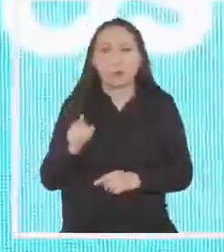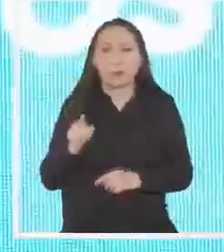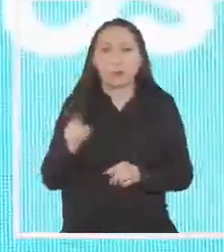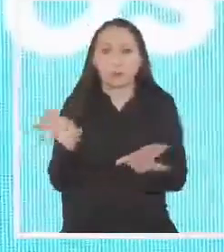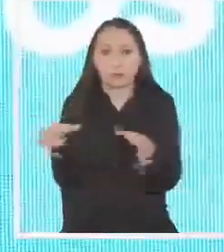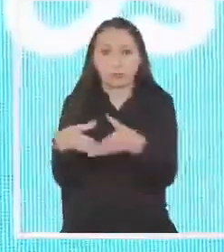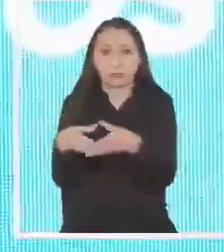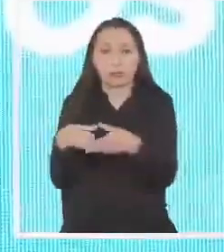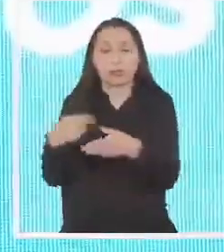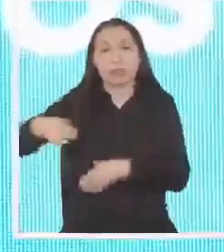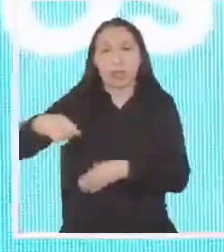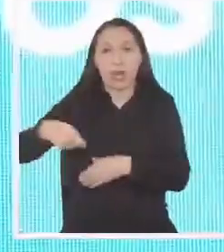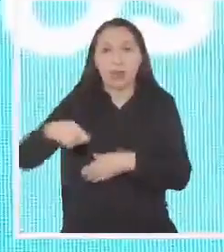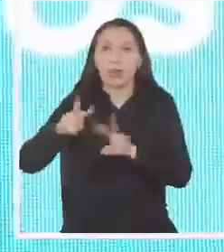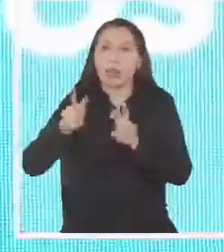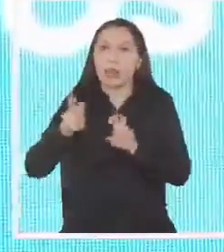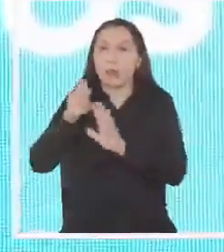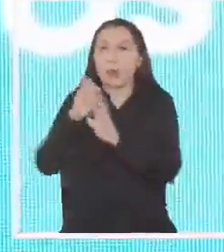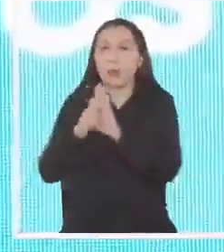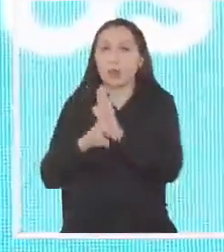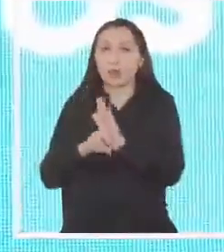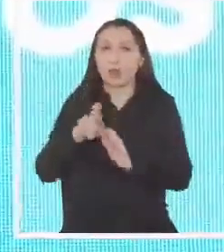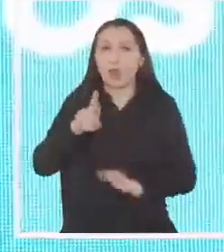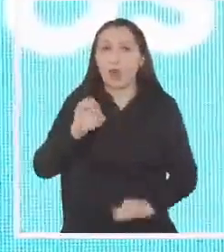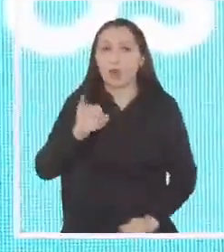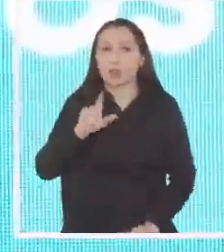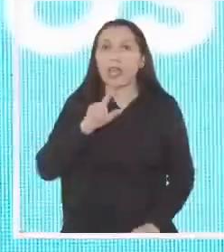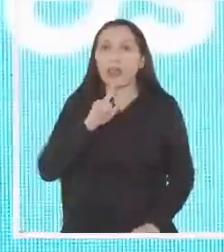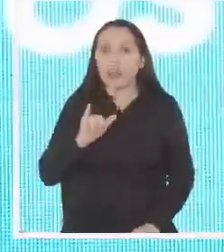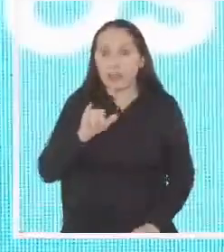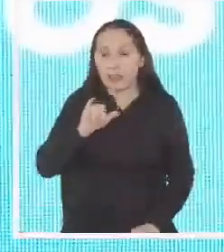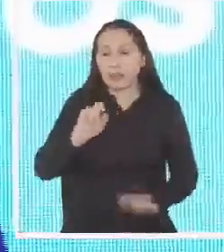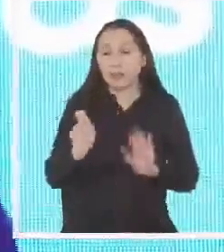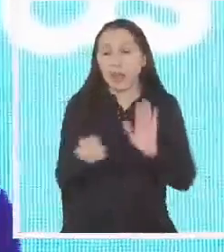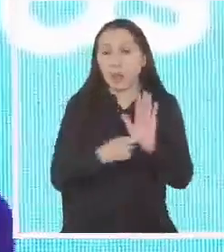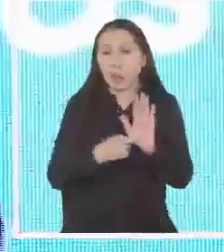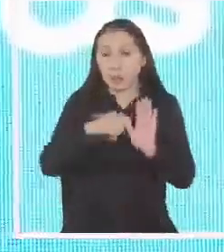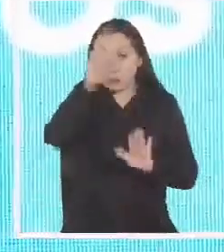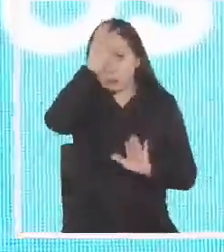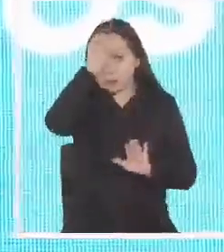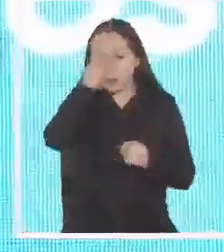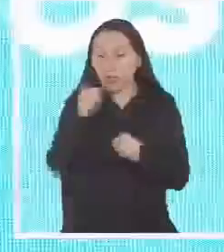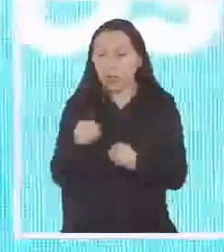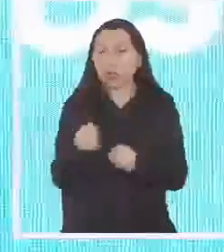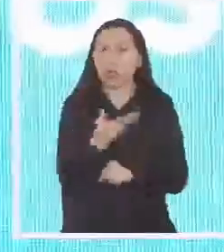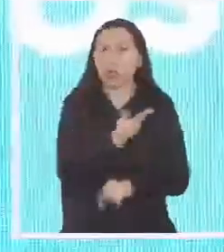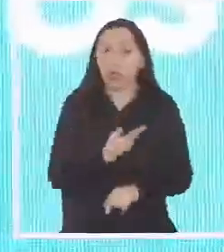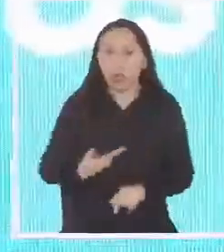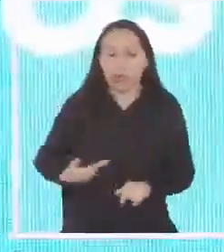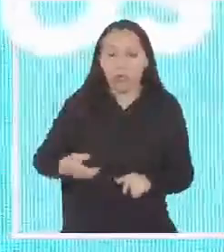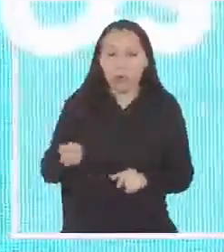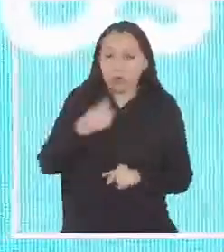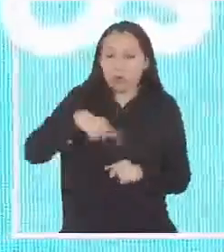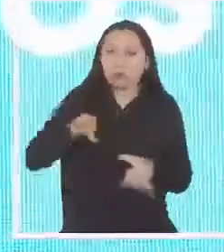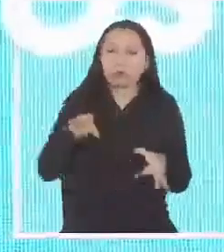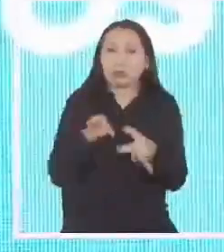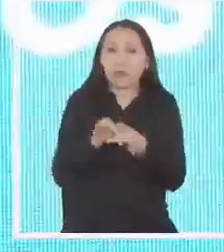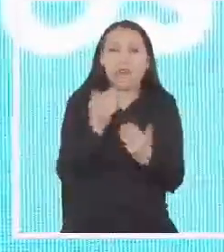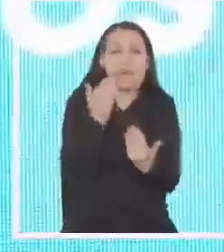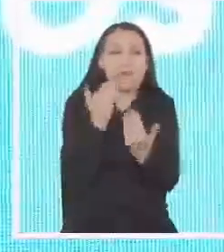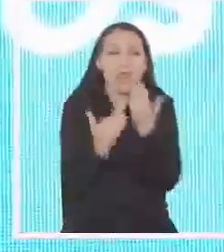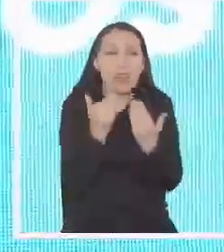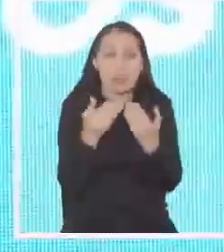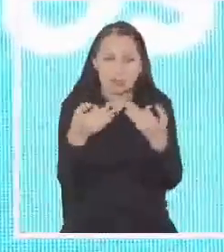sala, del proyecto de royalty, que además como gobierno lo hemos asociado a